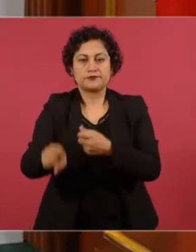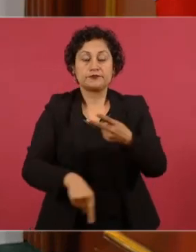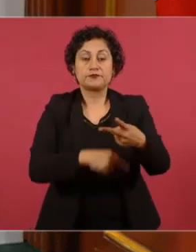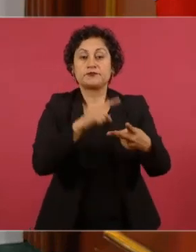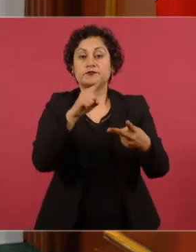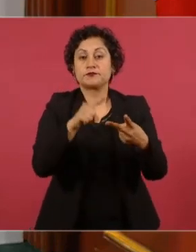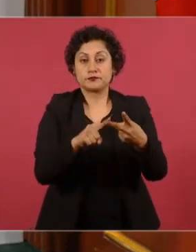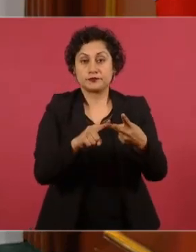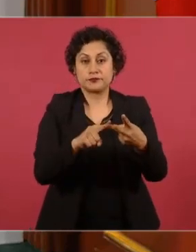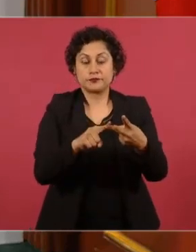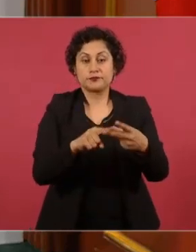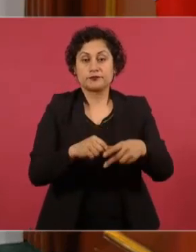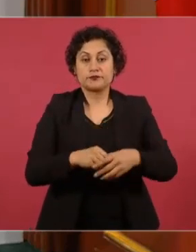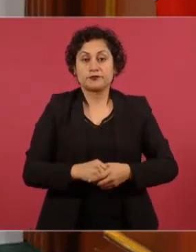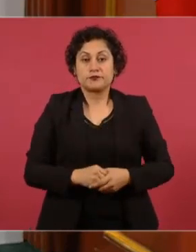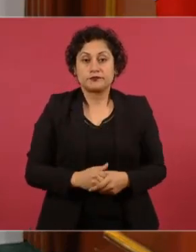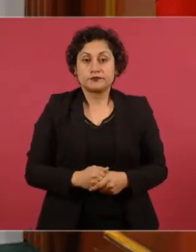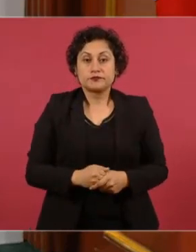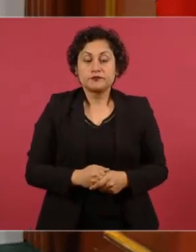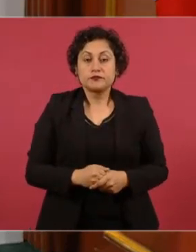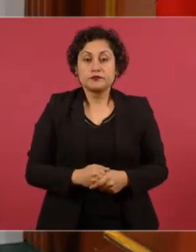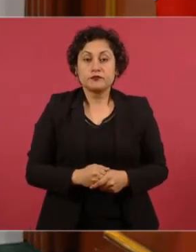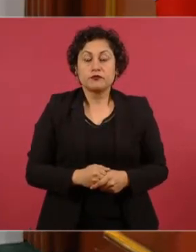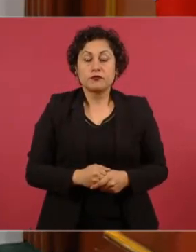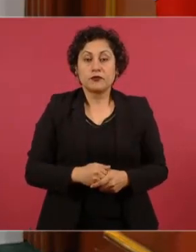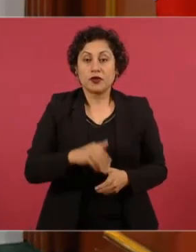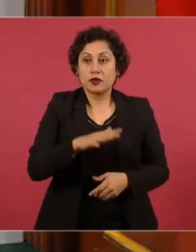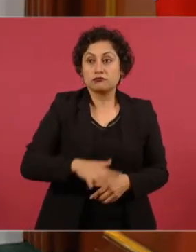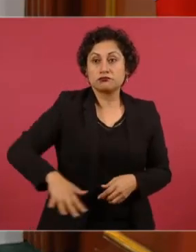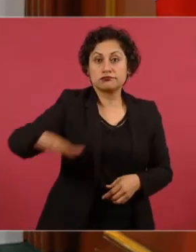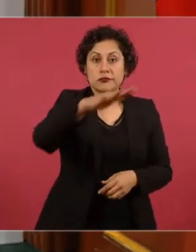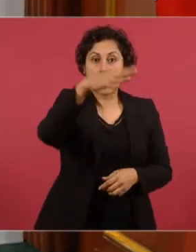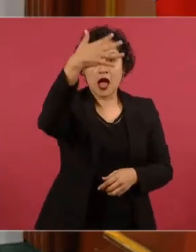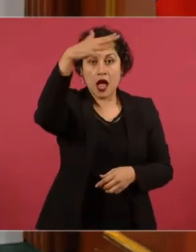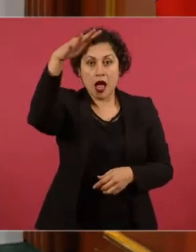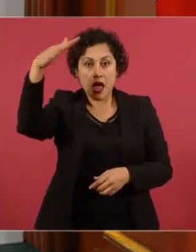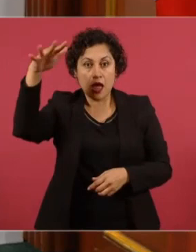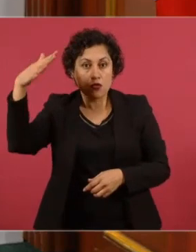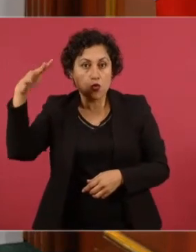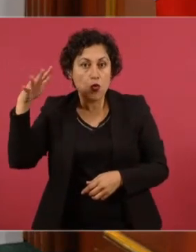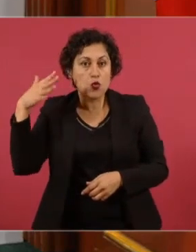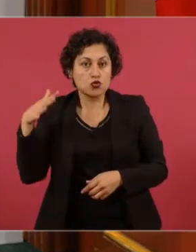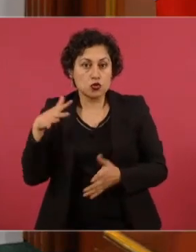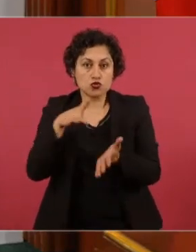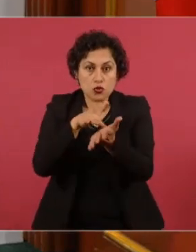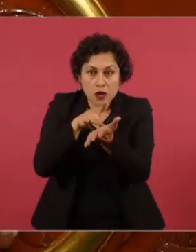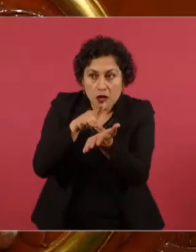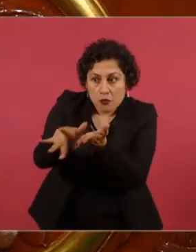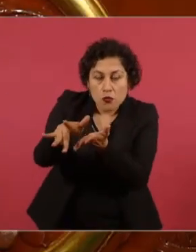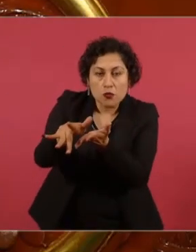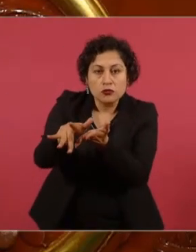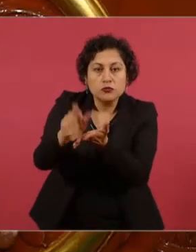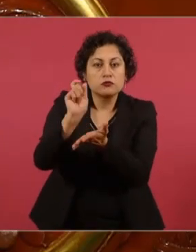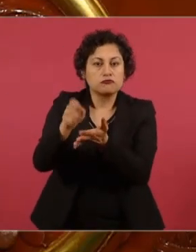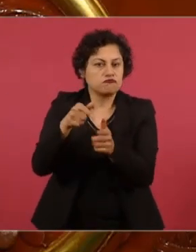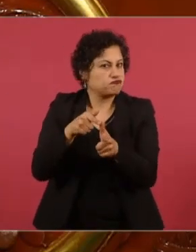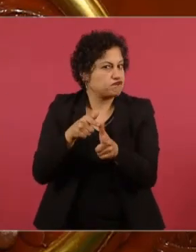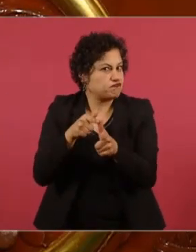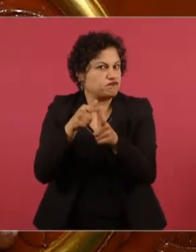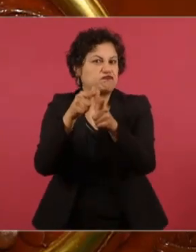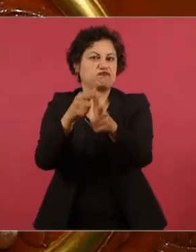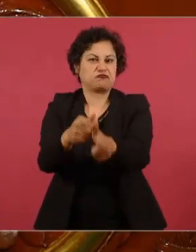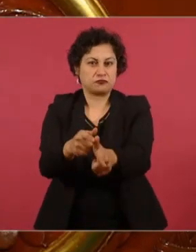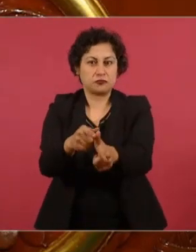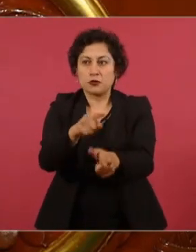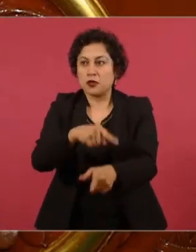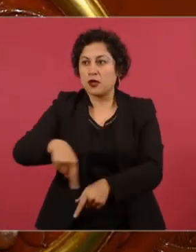reafirmar el derecho a la pensión de adultos mayores a partir de los 65 años y